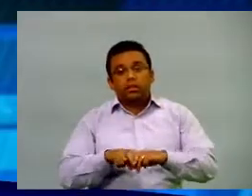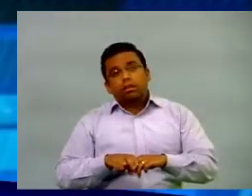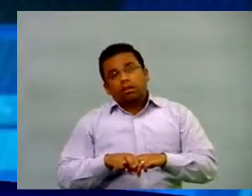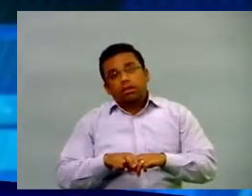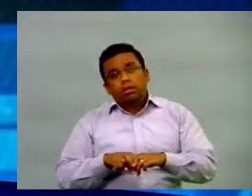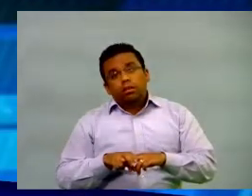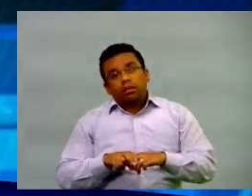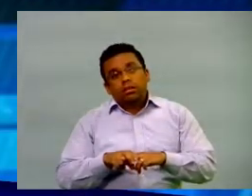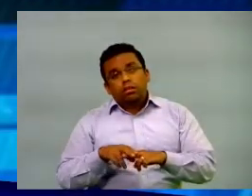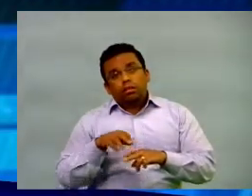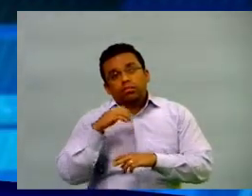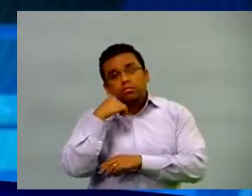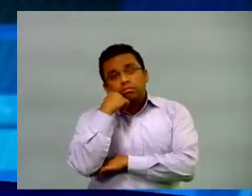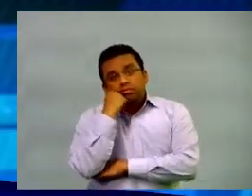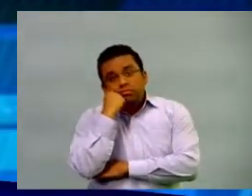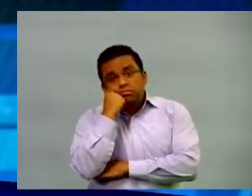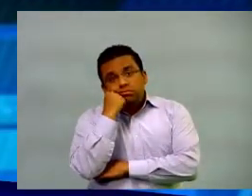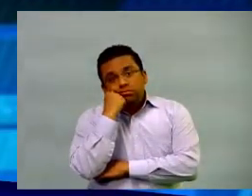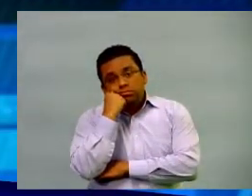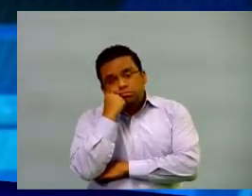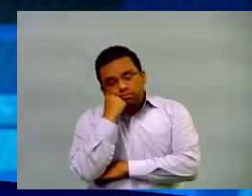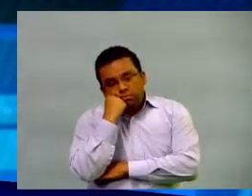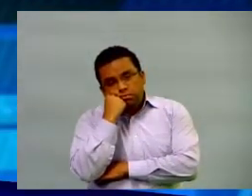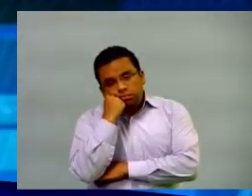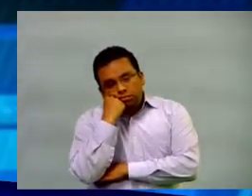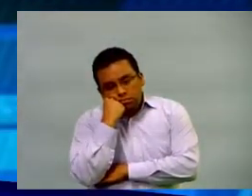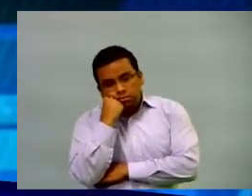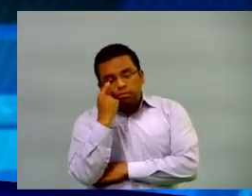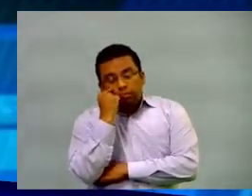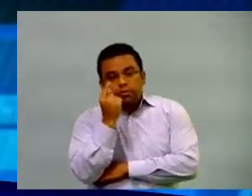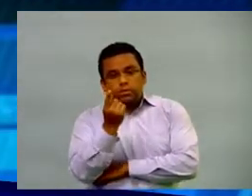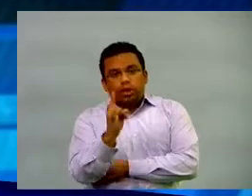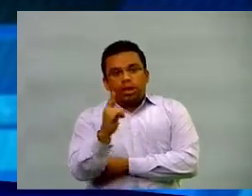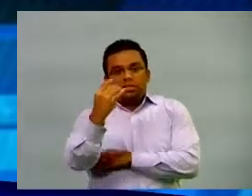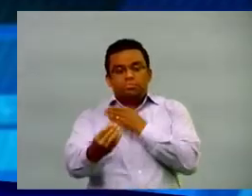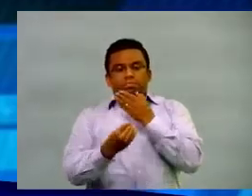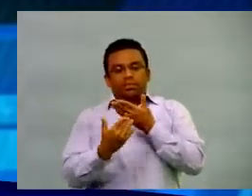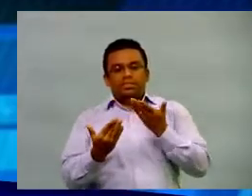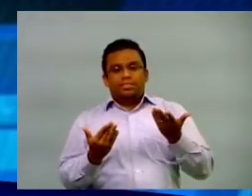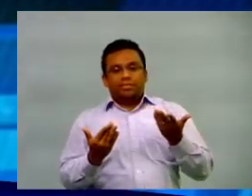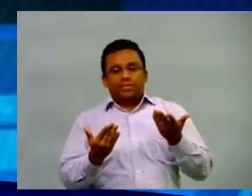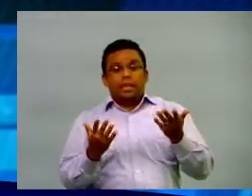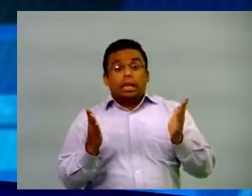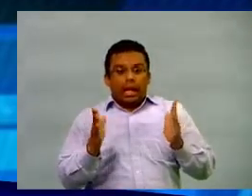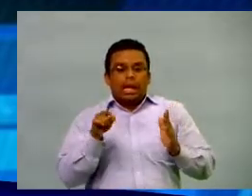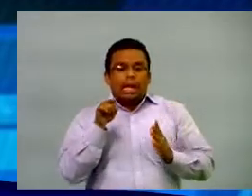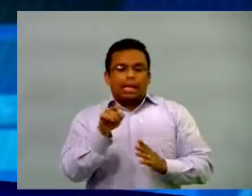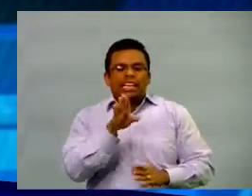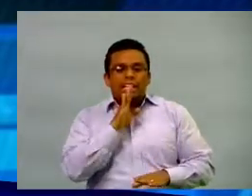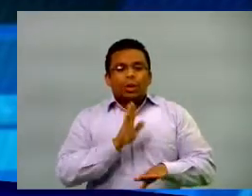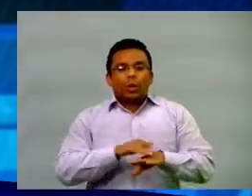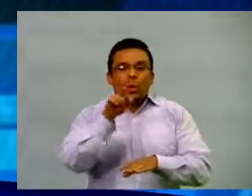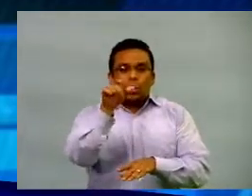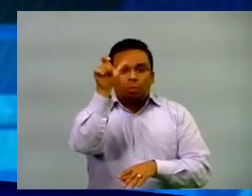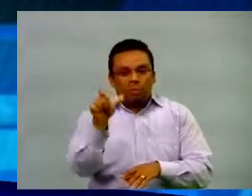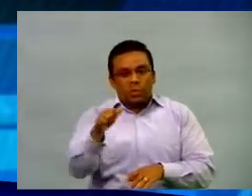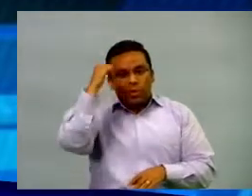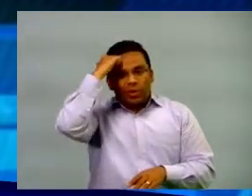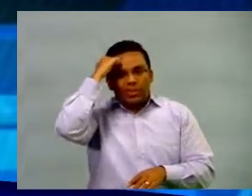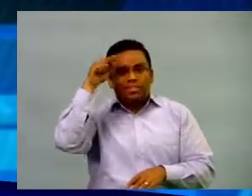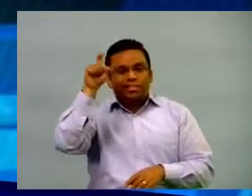Entonces, creo que los primeros que debemos ludificarnos somos los maestros, los investigadores, aliarnos con los productores